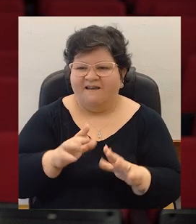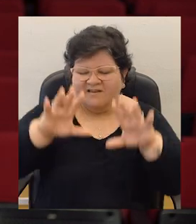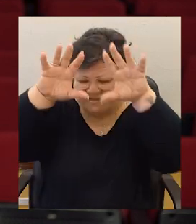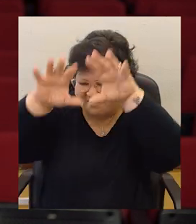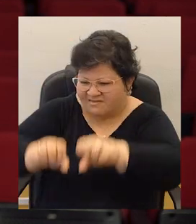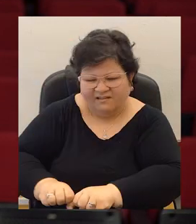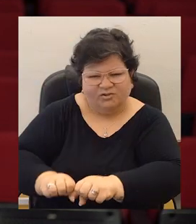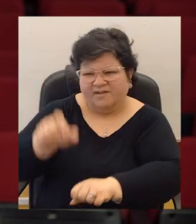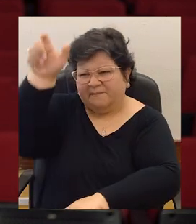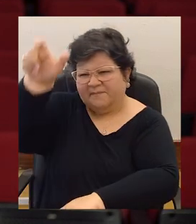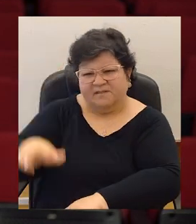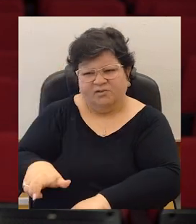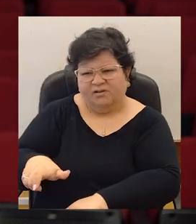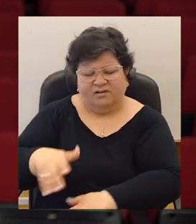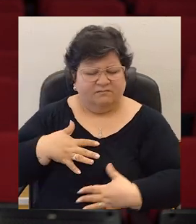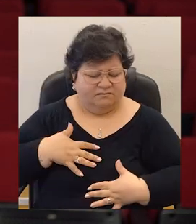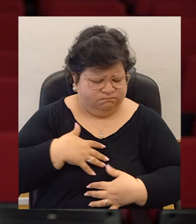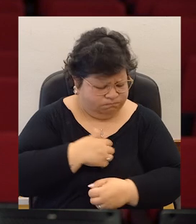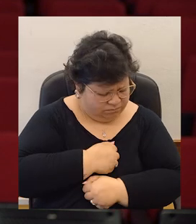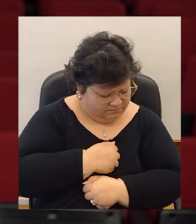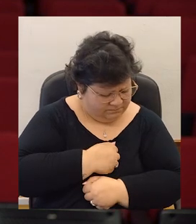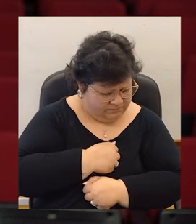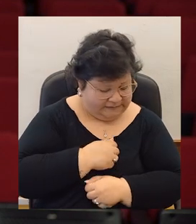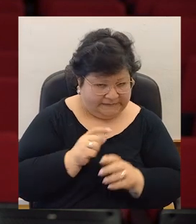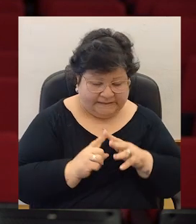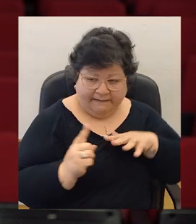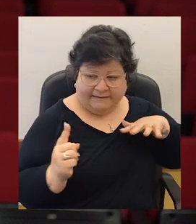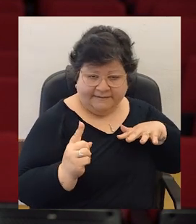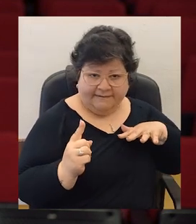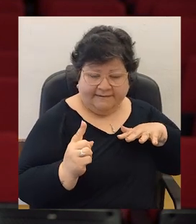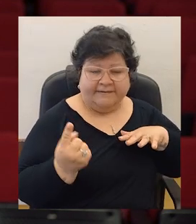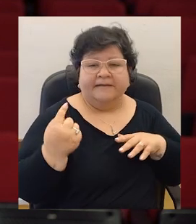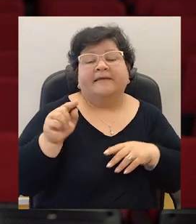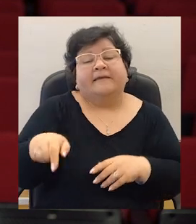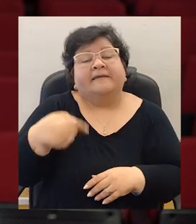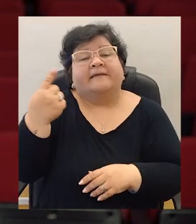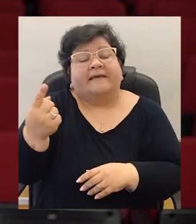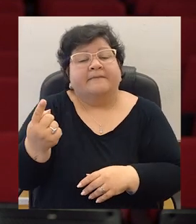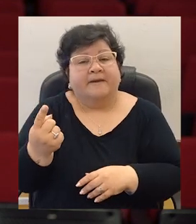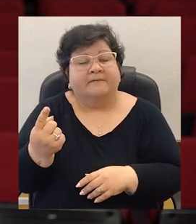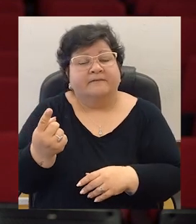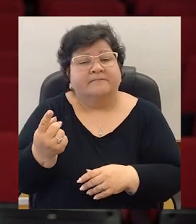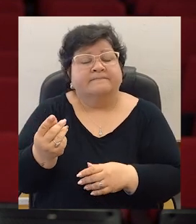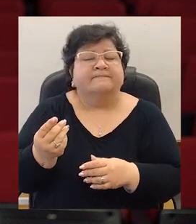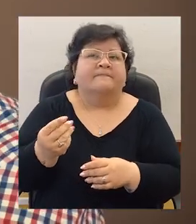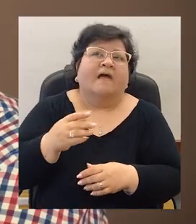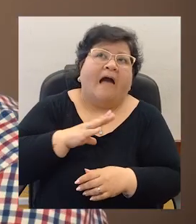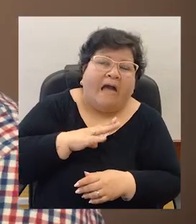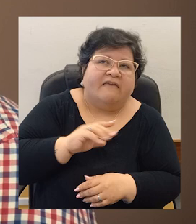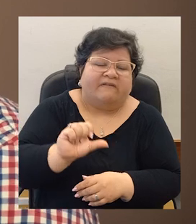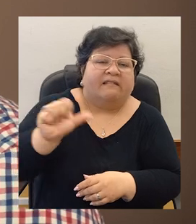genera un problema vinculado a la salud mental al mismo tiempo para el otro lado tenés ventajas en términos de salud mental